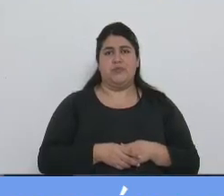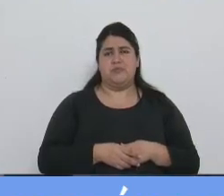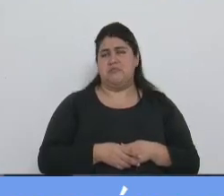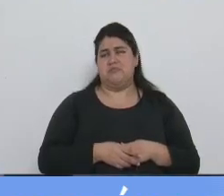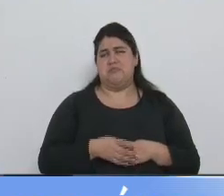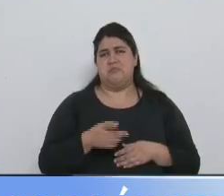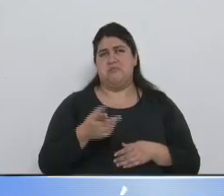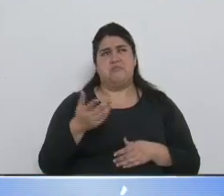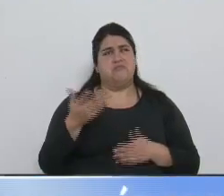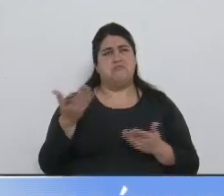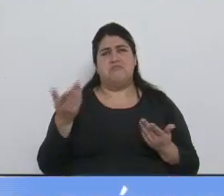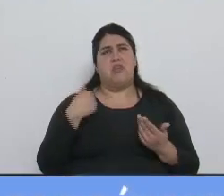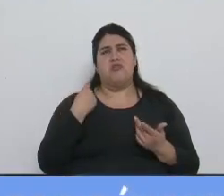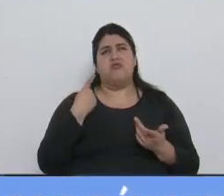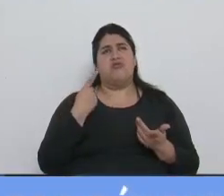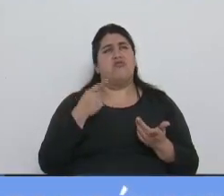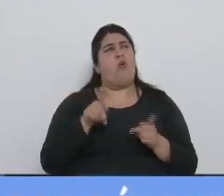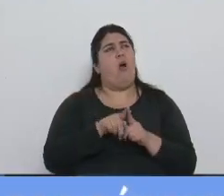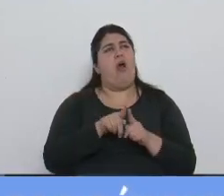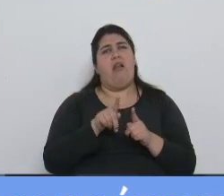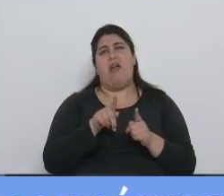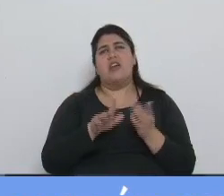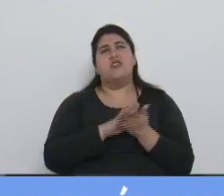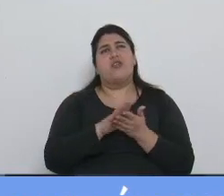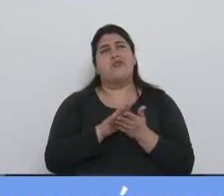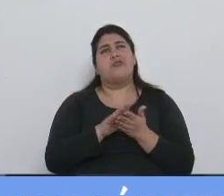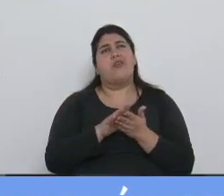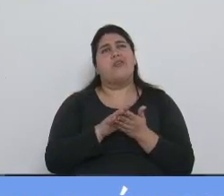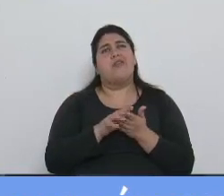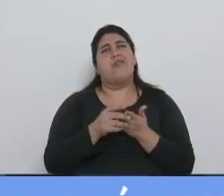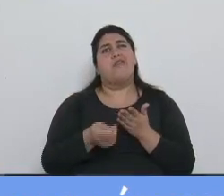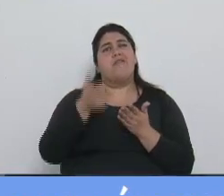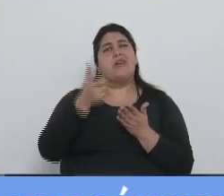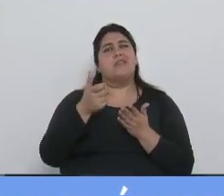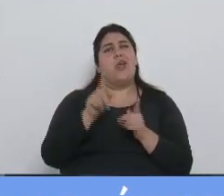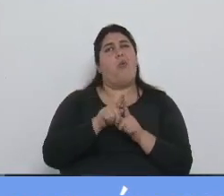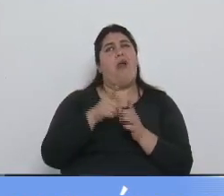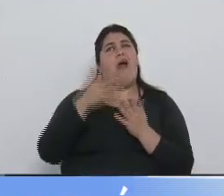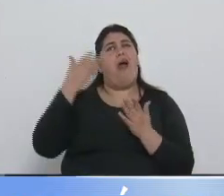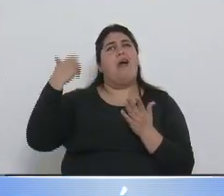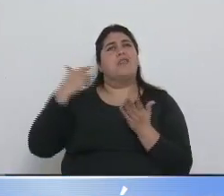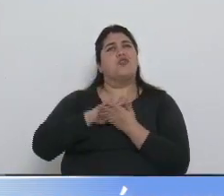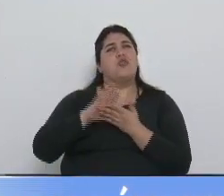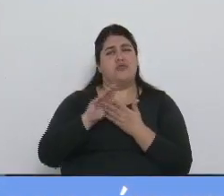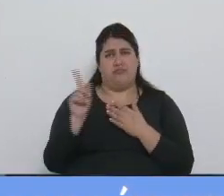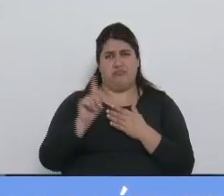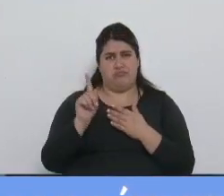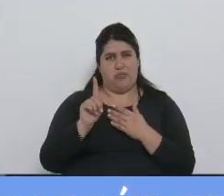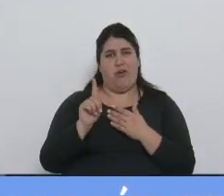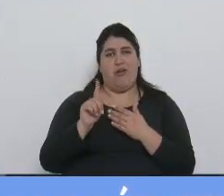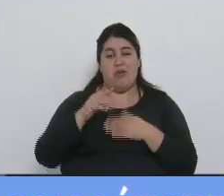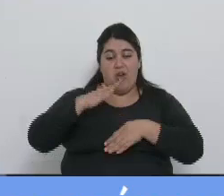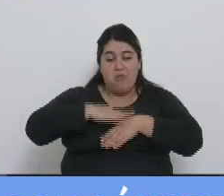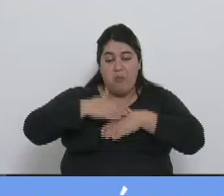Seguramente con esto no solucionamos las situaciones irreversibles, pero va a ser un gran paliativo, una